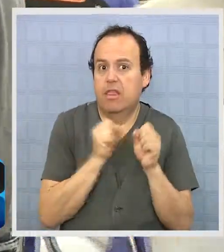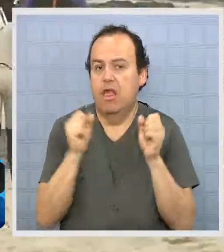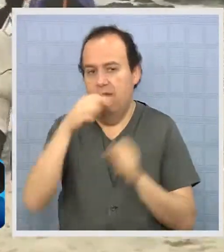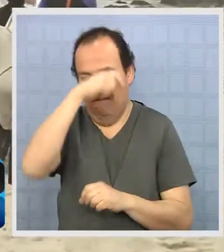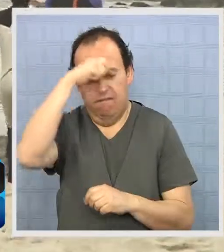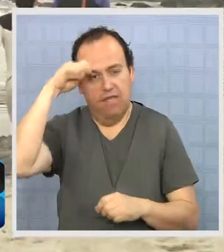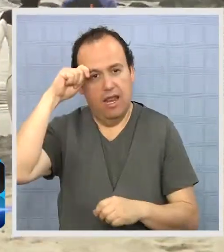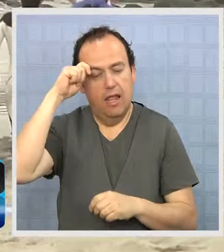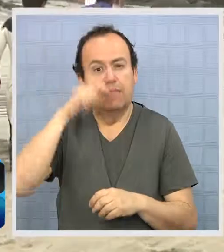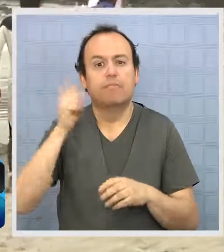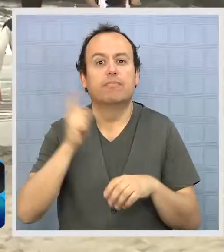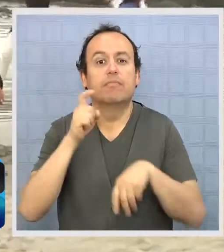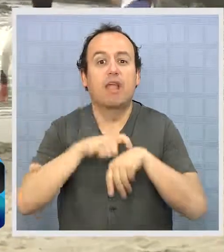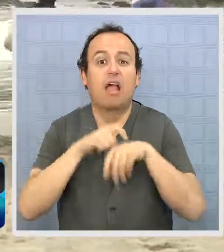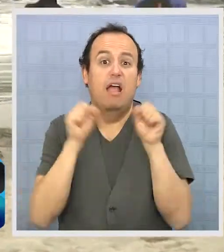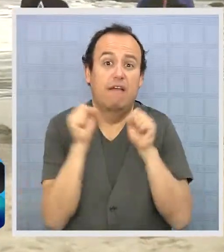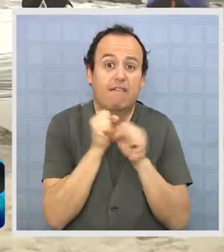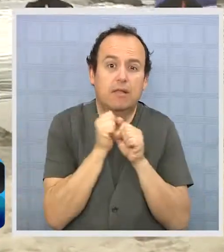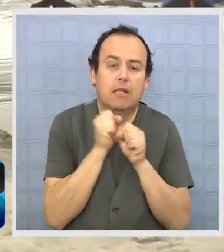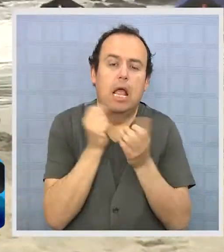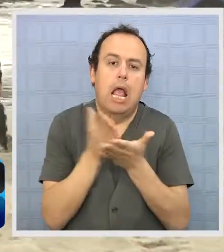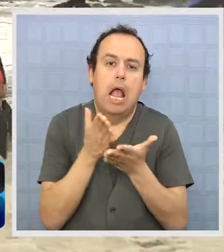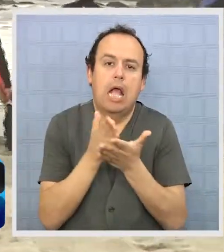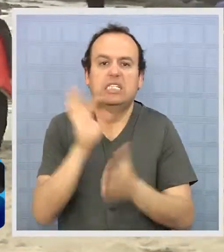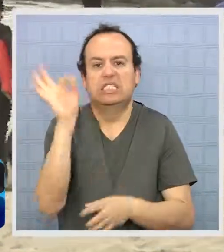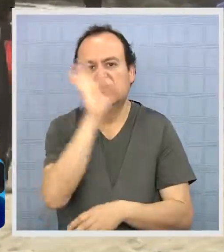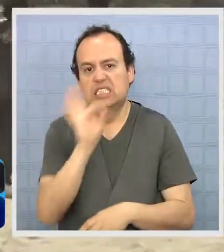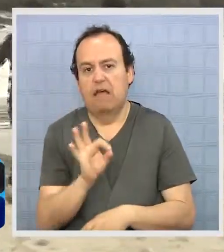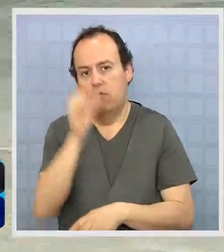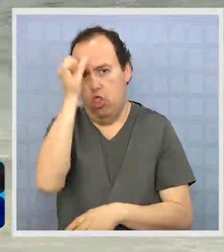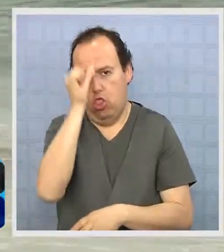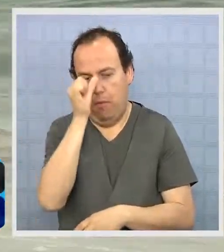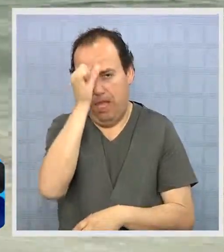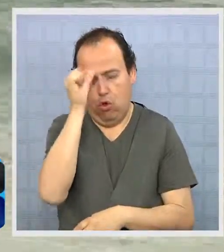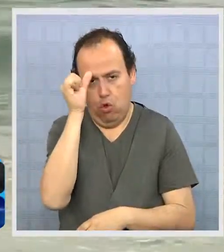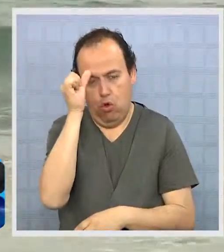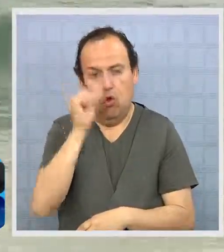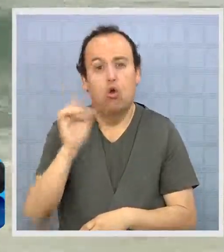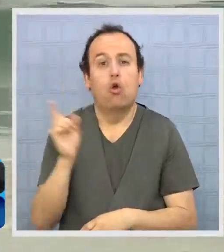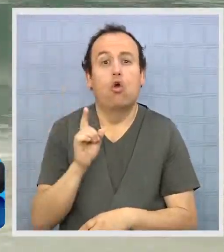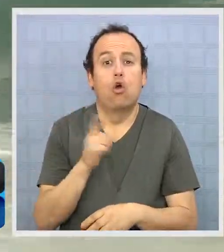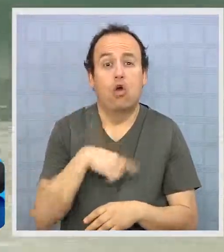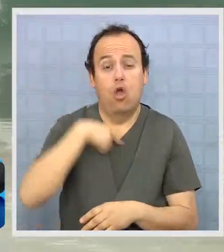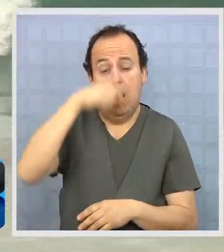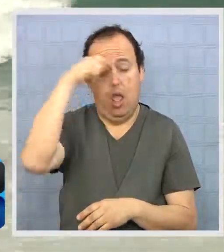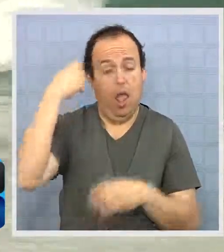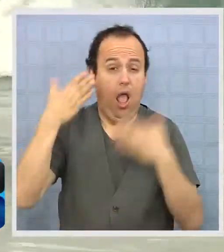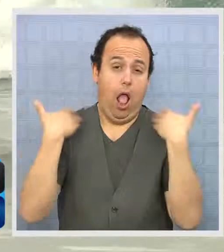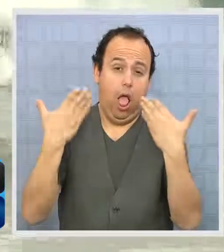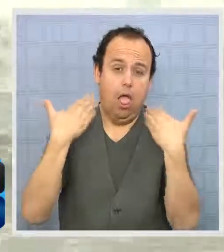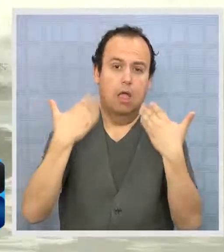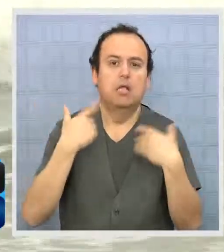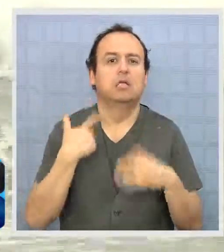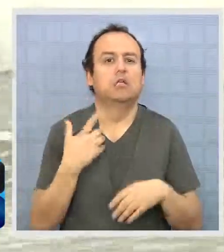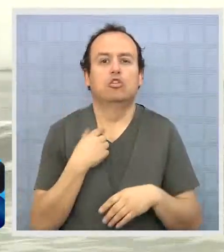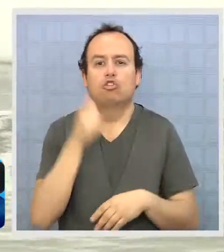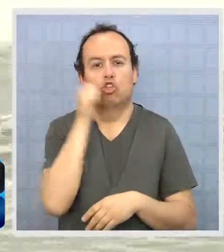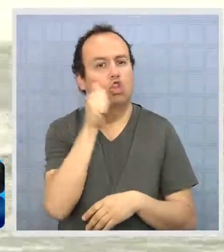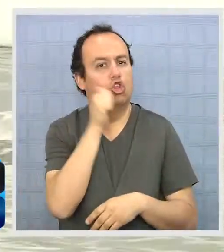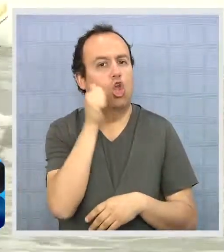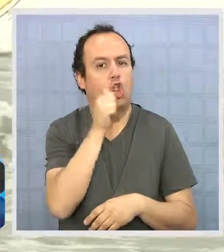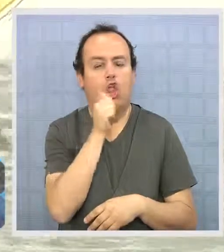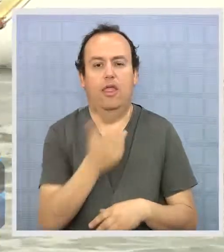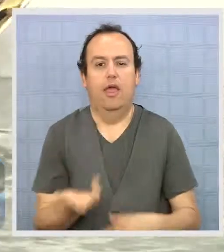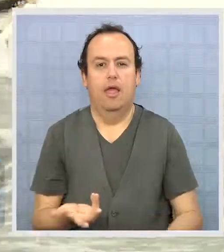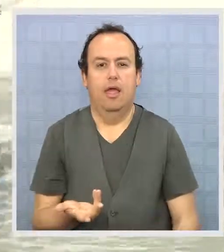es que la temporada fría las clases son sábado y domingo mientras en la época de calor estas son todos los